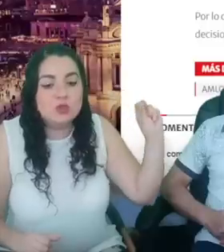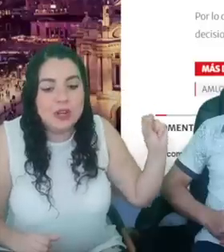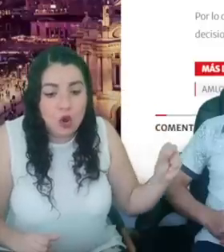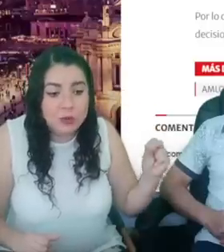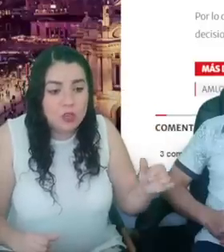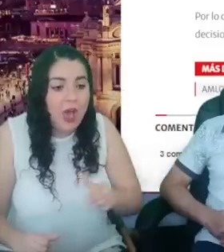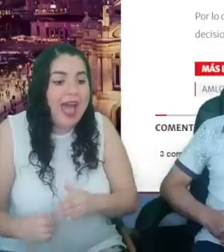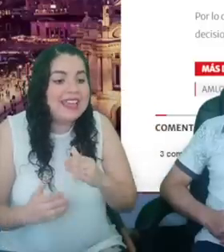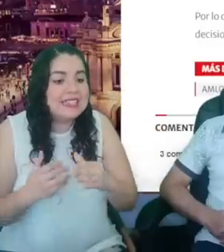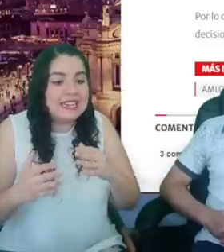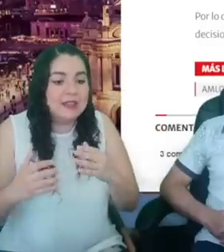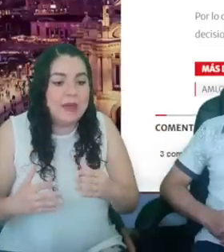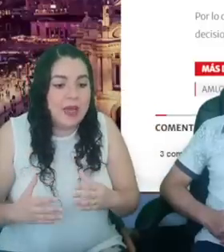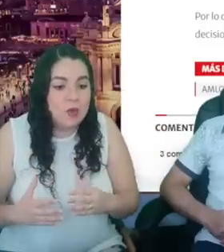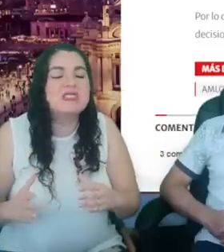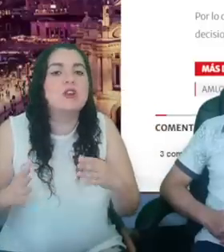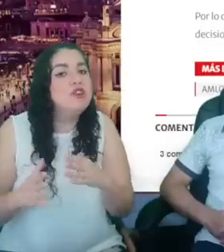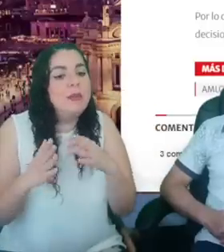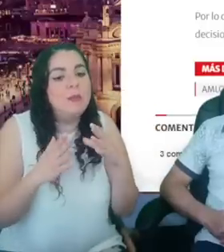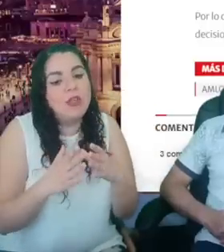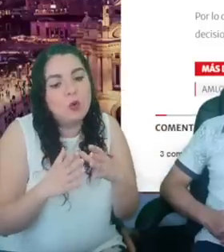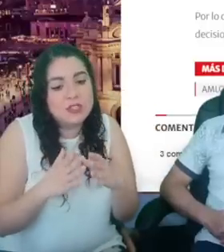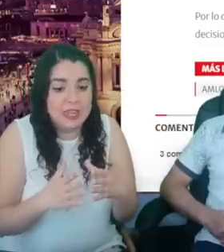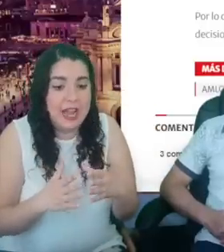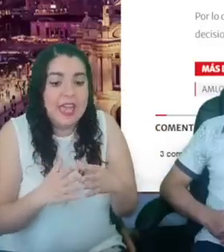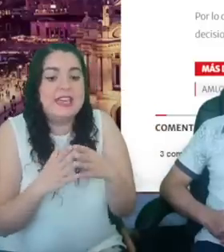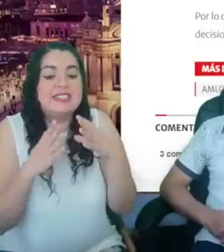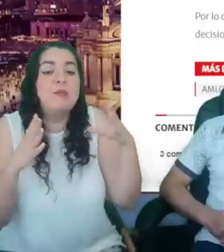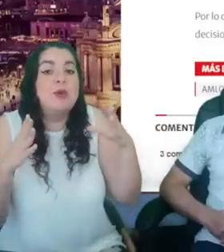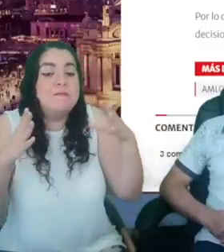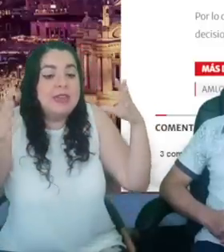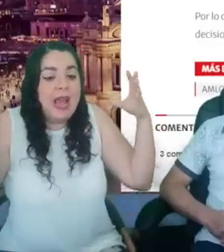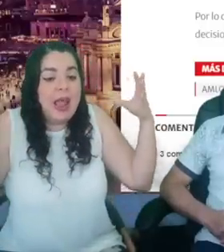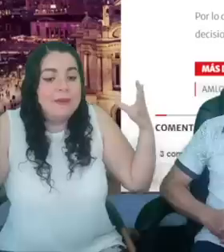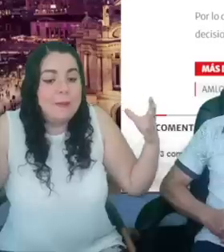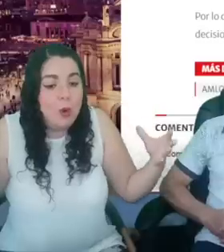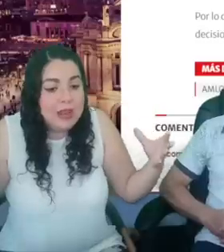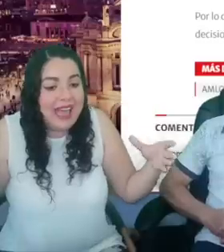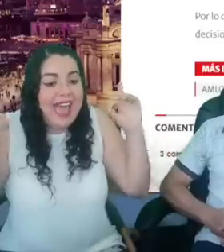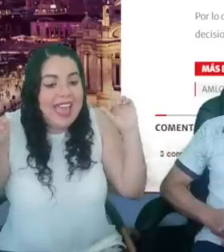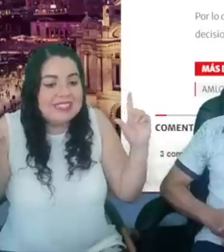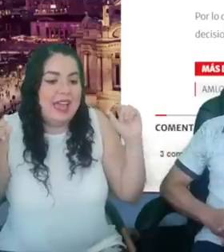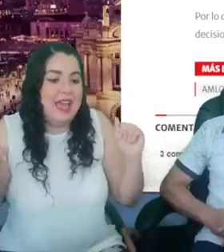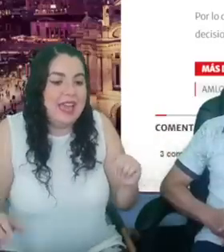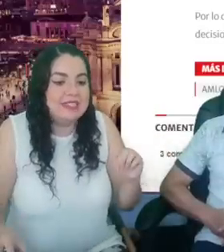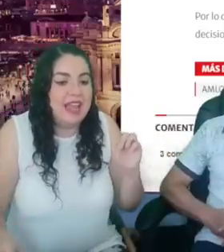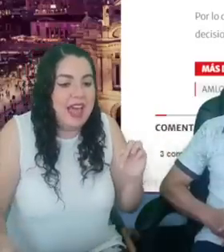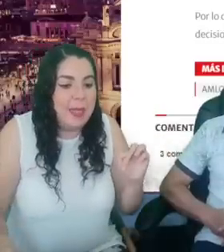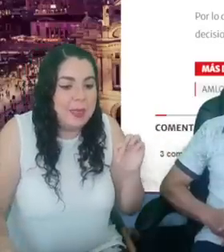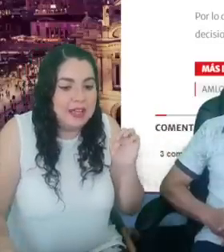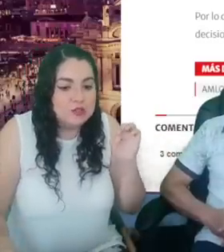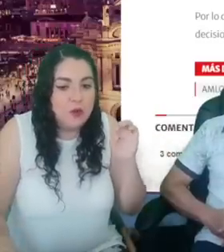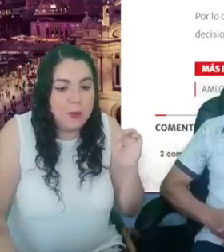eso en el olvido hay que seguir demandando que se reforme el poder judicial y que se purifique la vida pública esa es